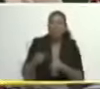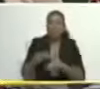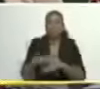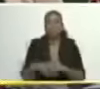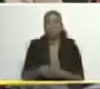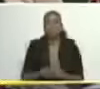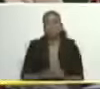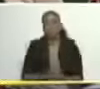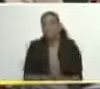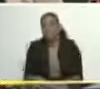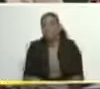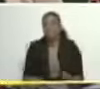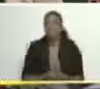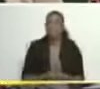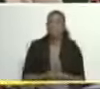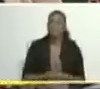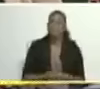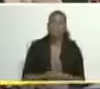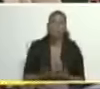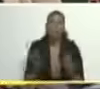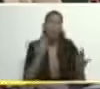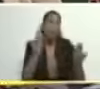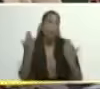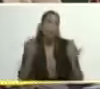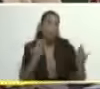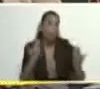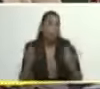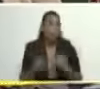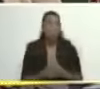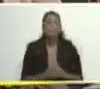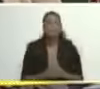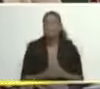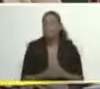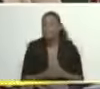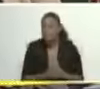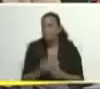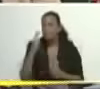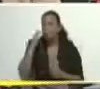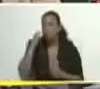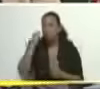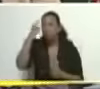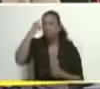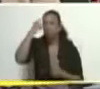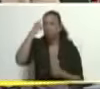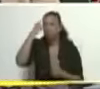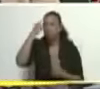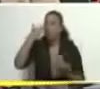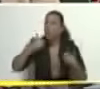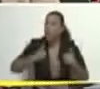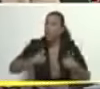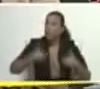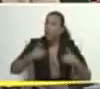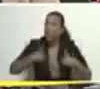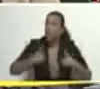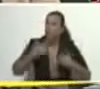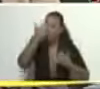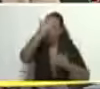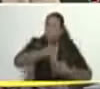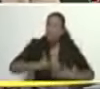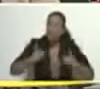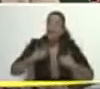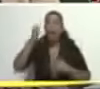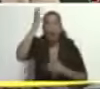We have to use all our efforts and debemos utilizar todos nuestros esfuerzos para